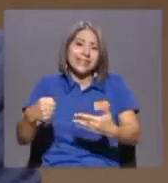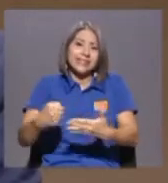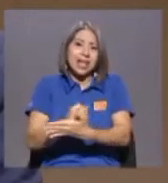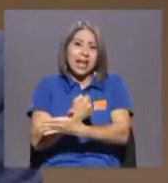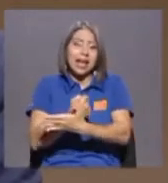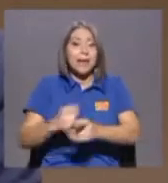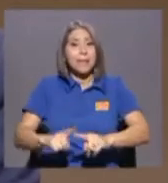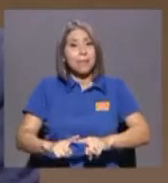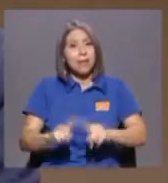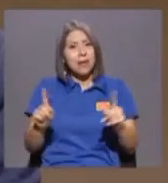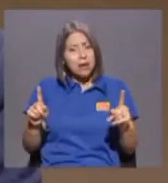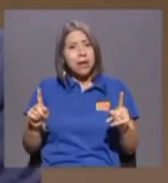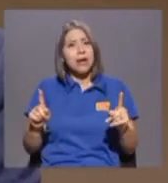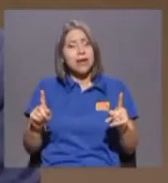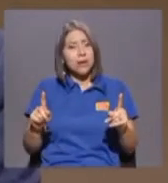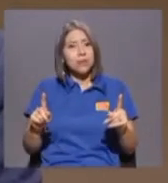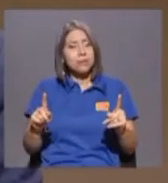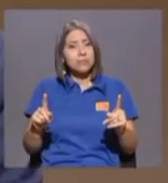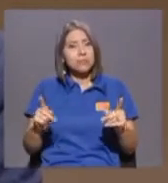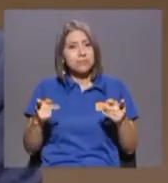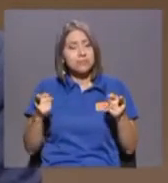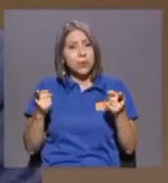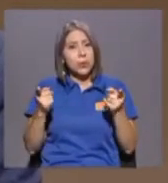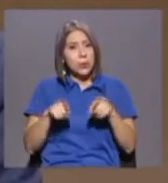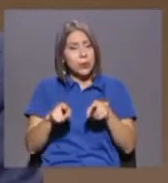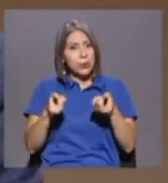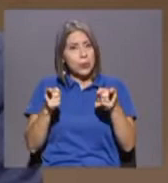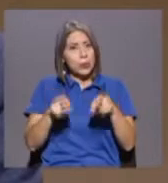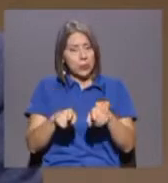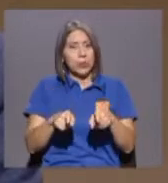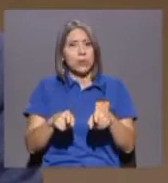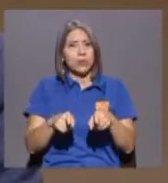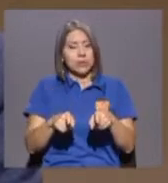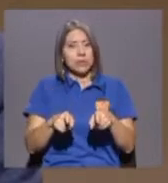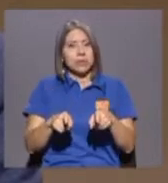que produjo efectos